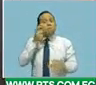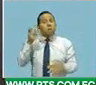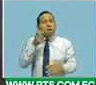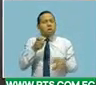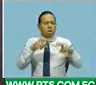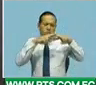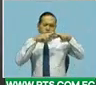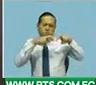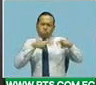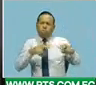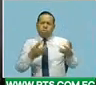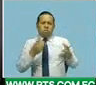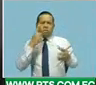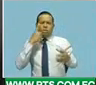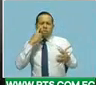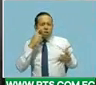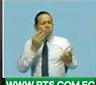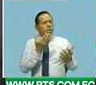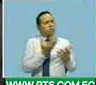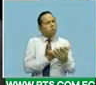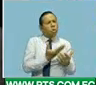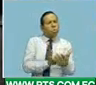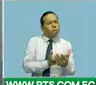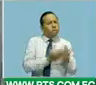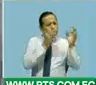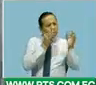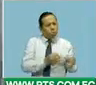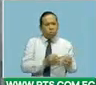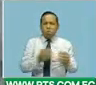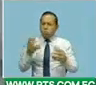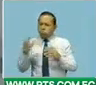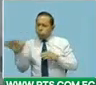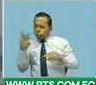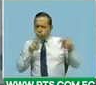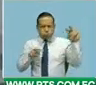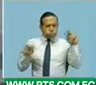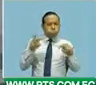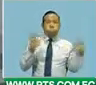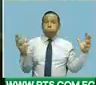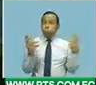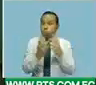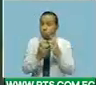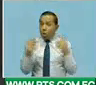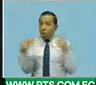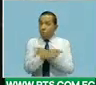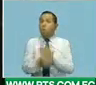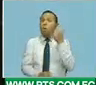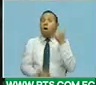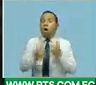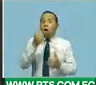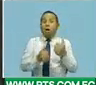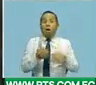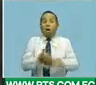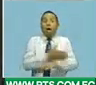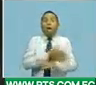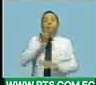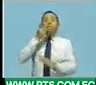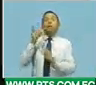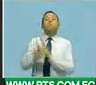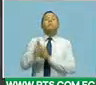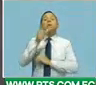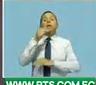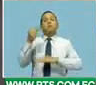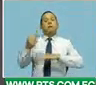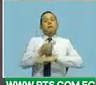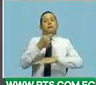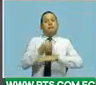efectos de contratar qué es lo que hay y qué es lo que no existe en bodega. La denuncia fue presentada por la actual gerente del hospital. Otra